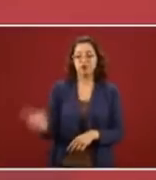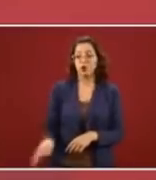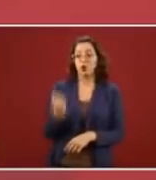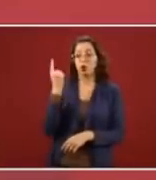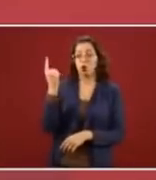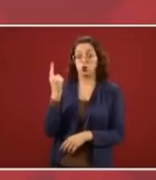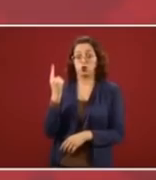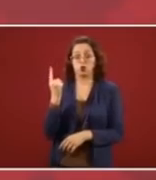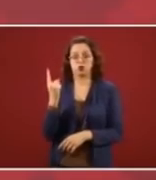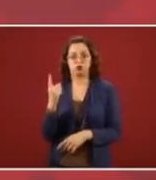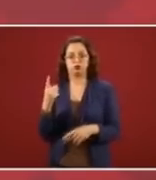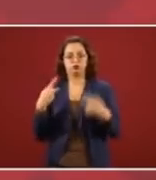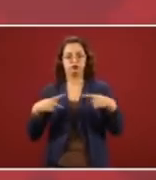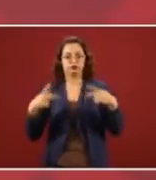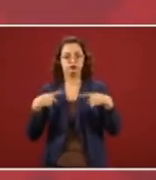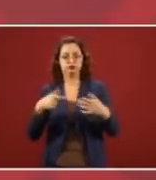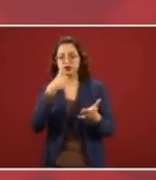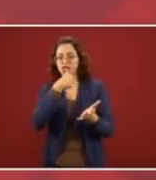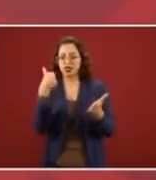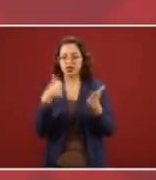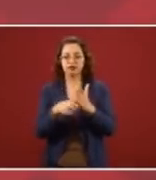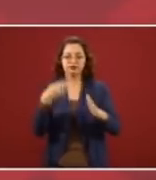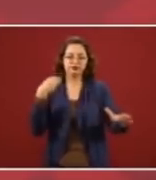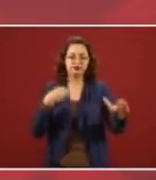mandó una carta primero